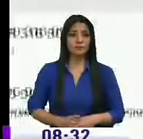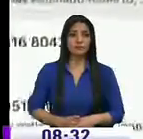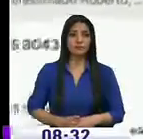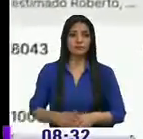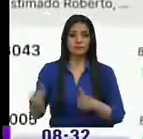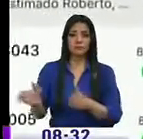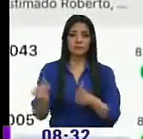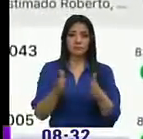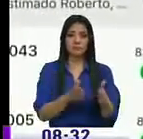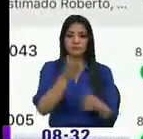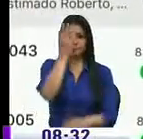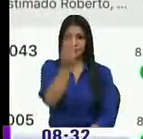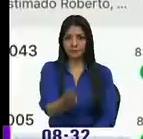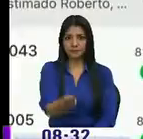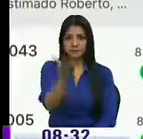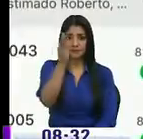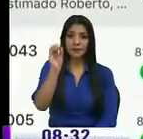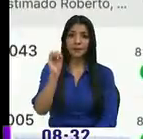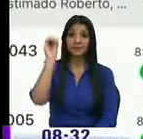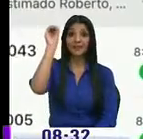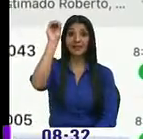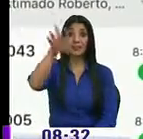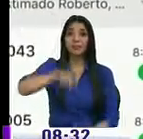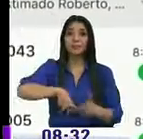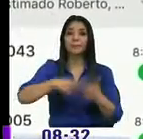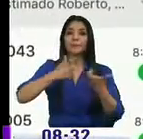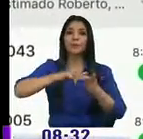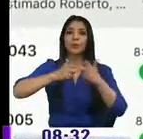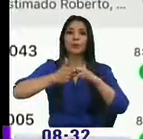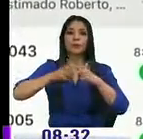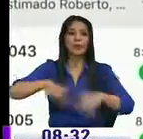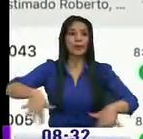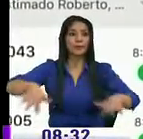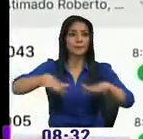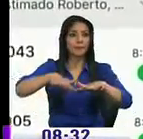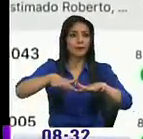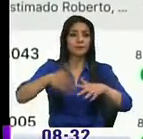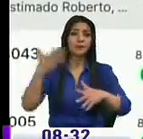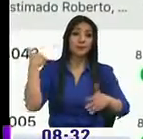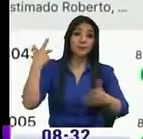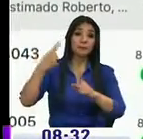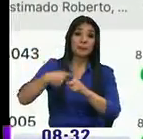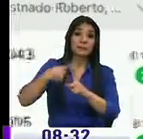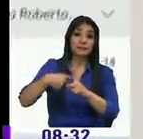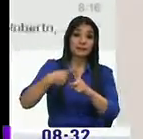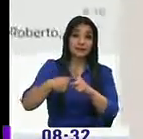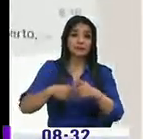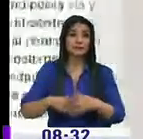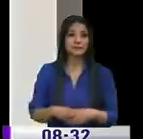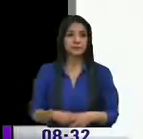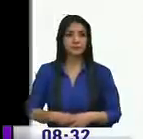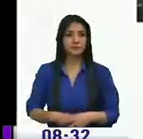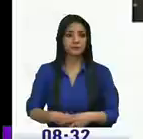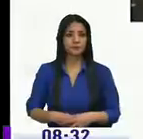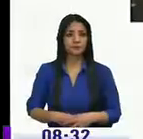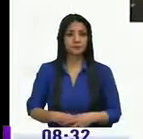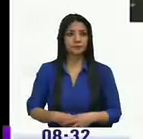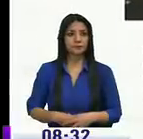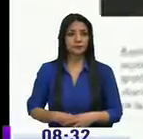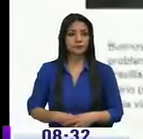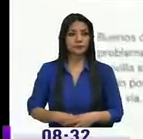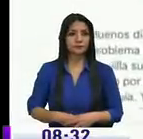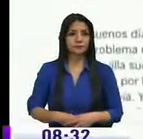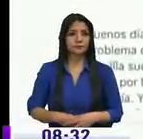Roberto, buenos días. Hago llegar el video de evidencia del problema que se ocurrió en la Panamericana Norte. Desde hace algunos meses, gravilla suelta e incrementado